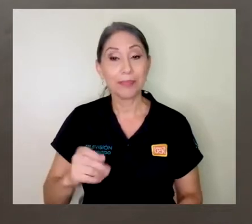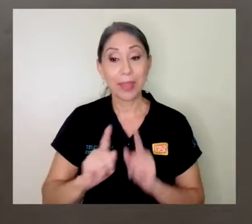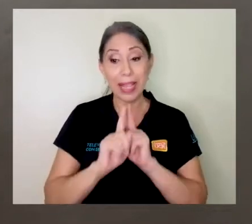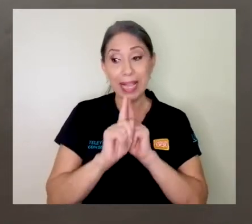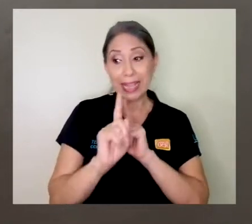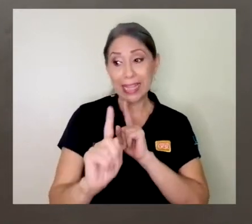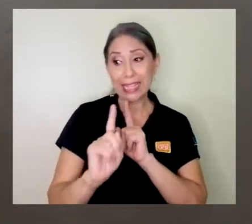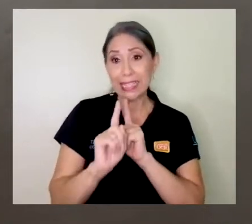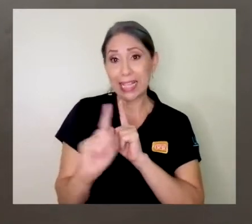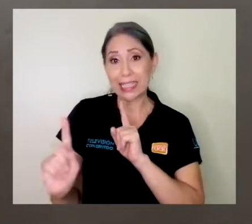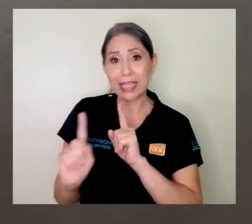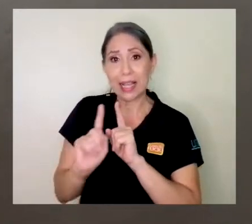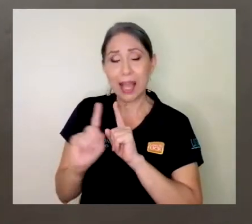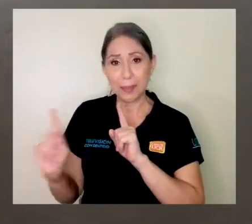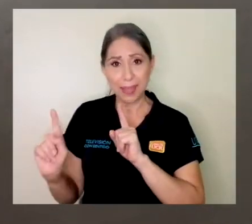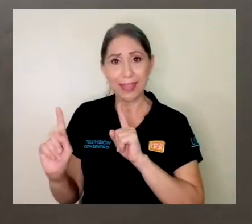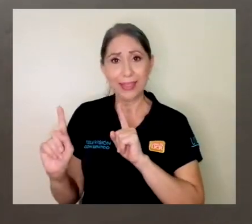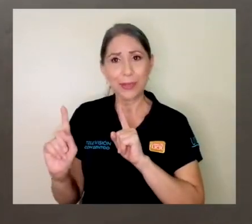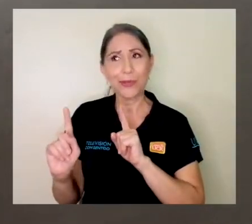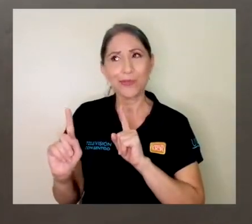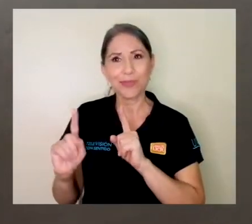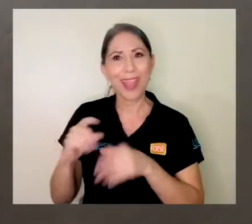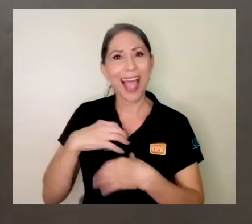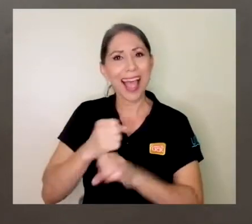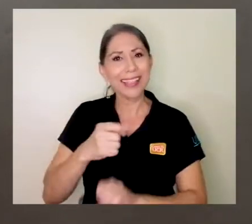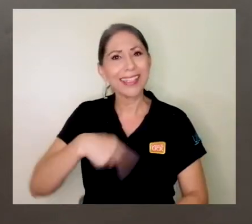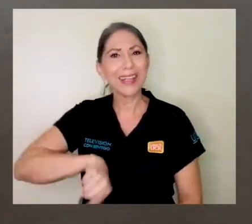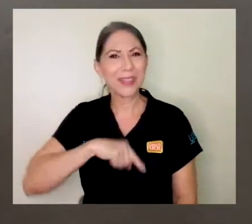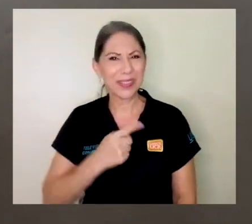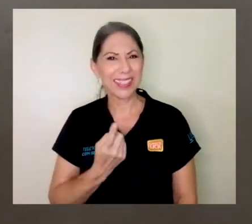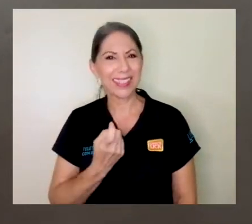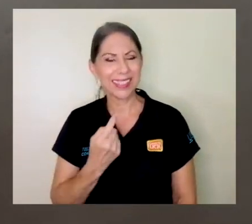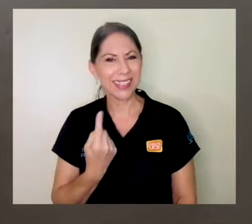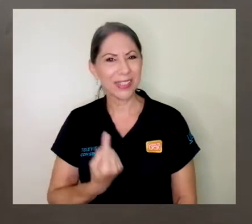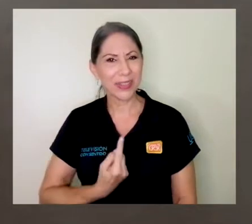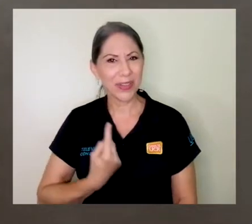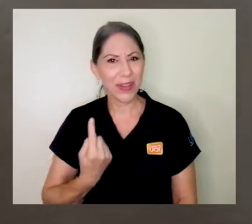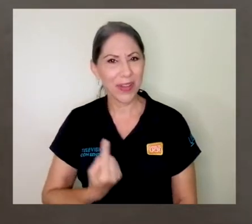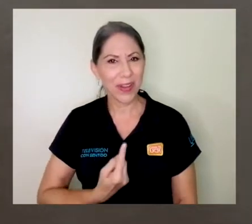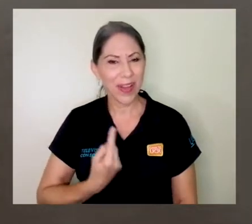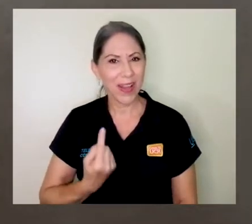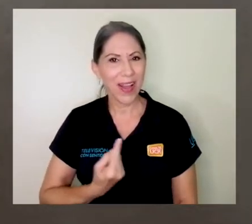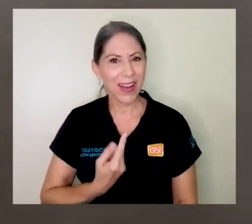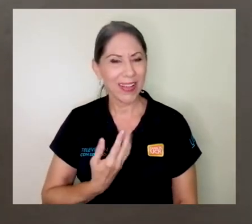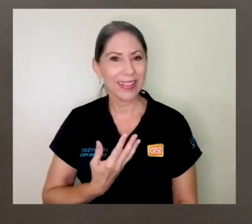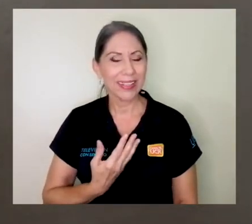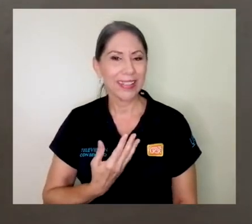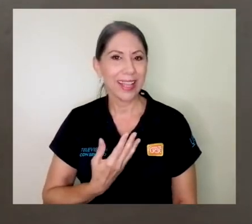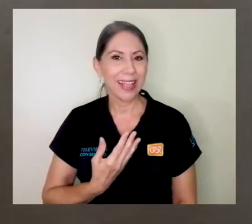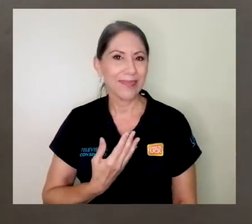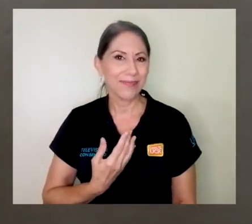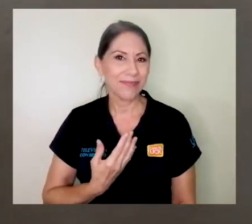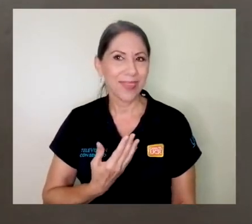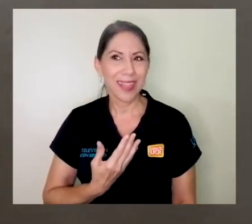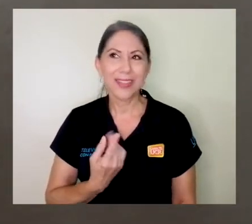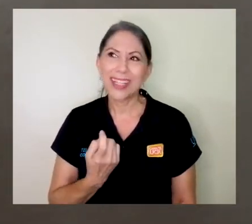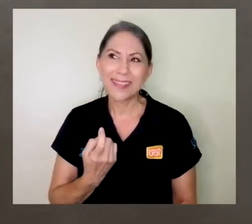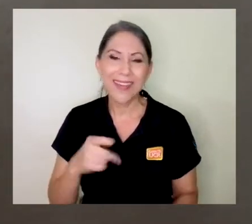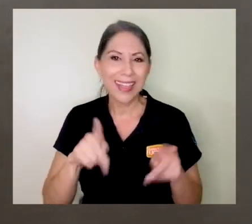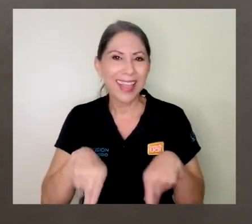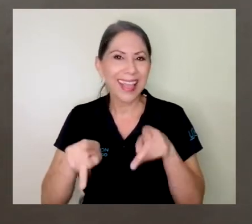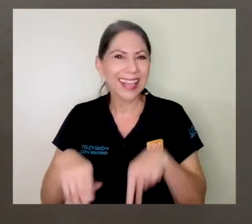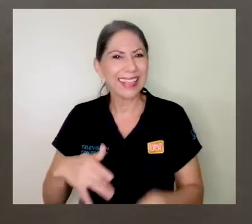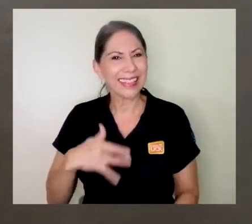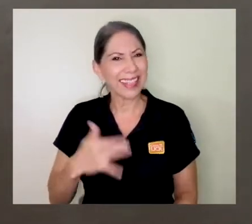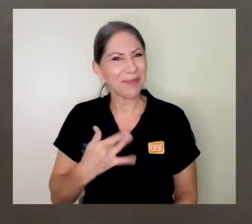el distanciamiento sí nos hace sentir de alguna forma solos, sí nos hace sentir que esa distancia, ¿verdad? Que antes no